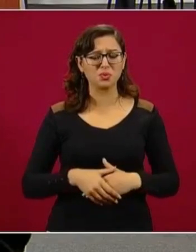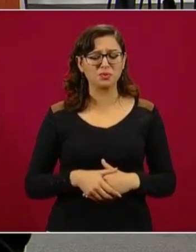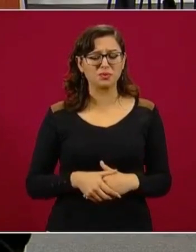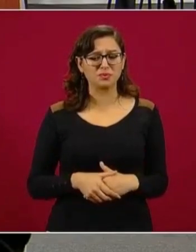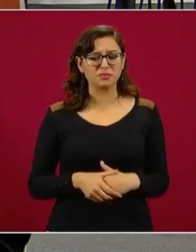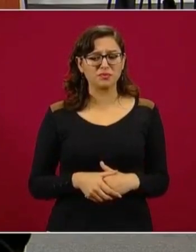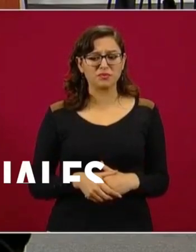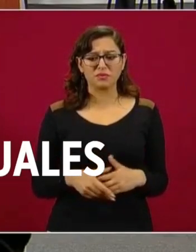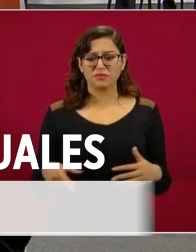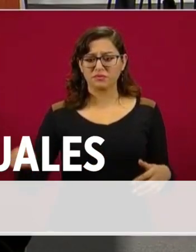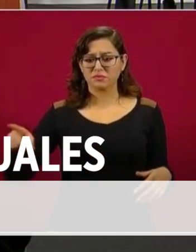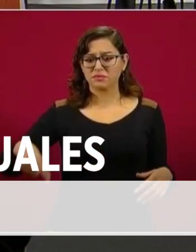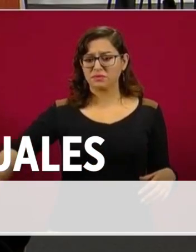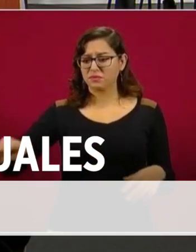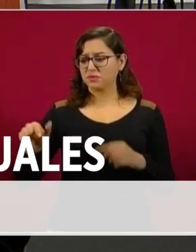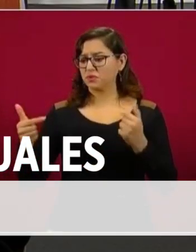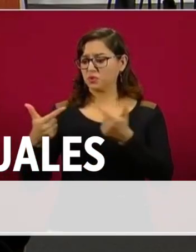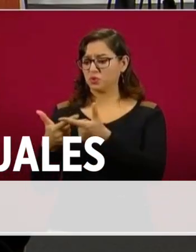Todo este grupo